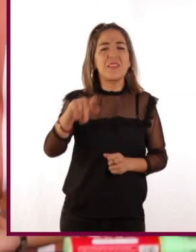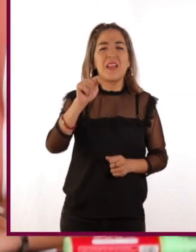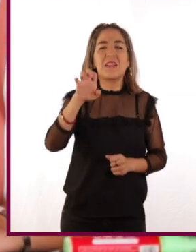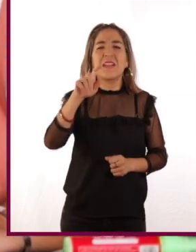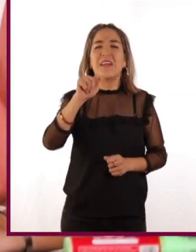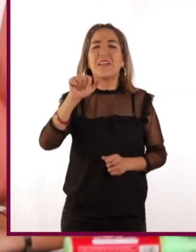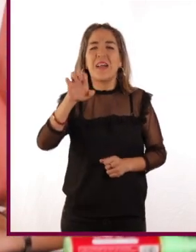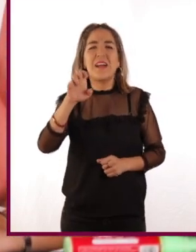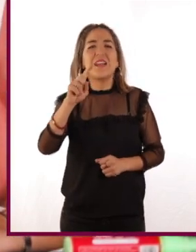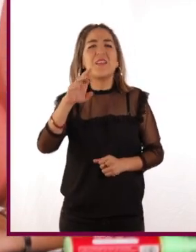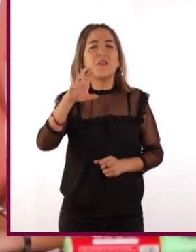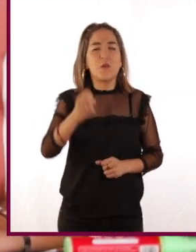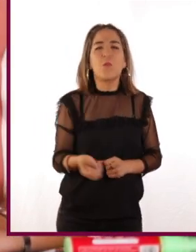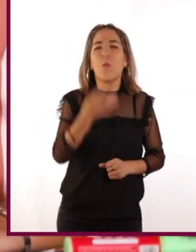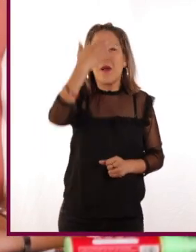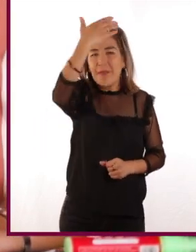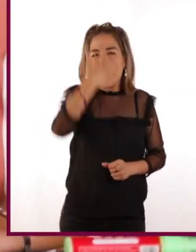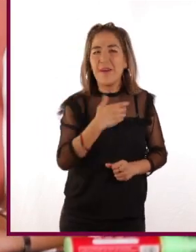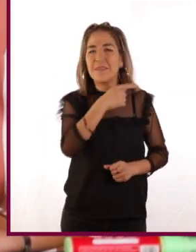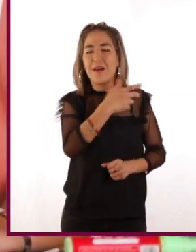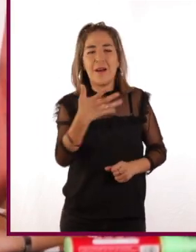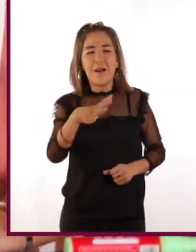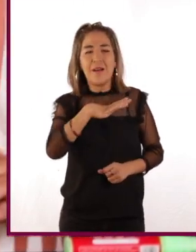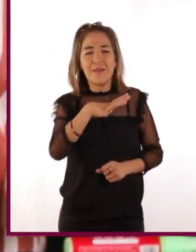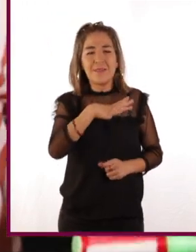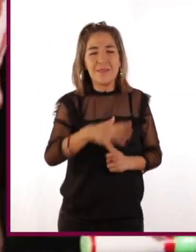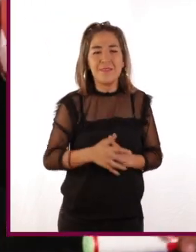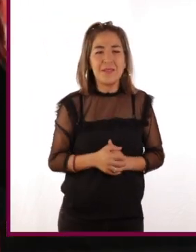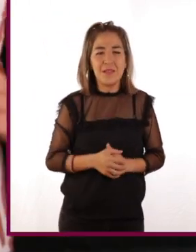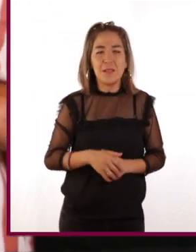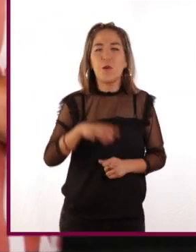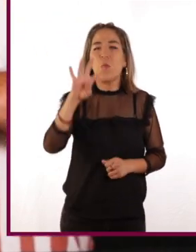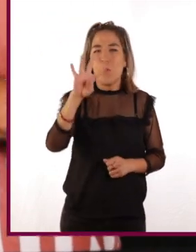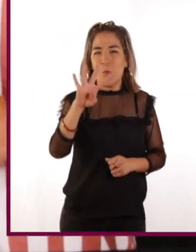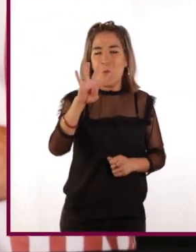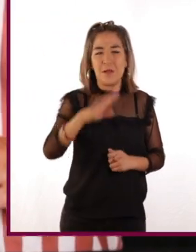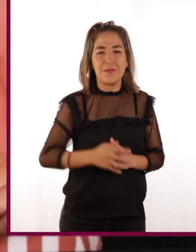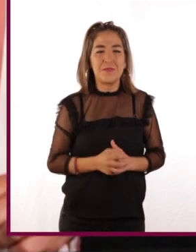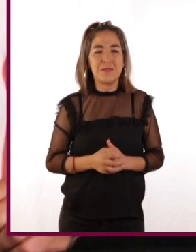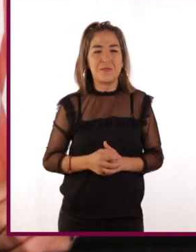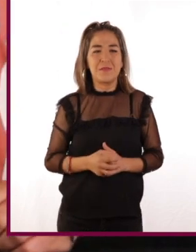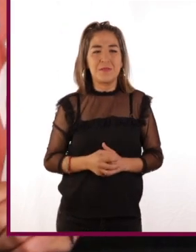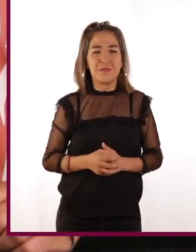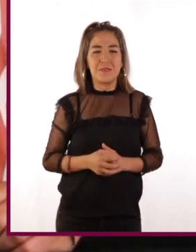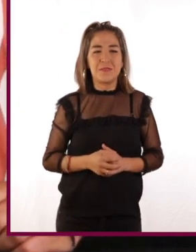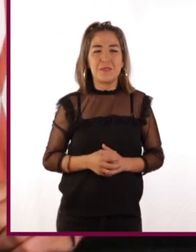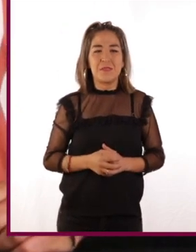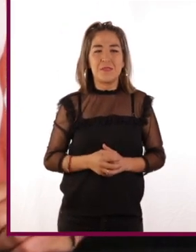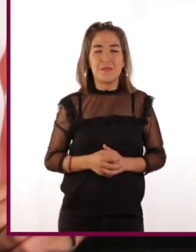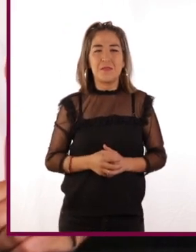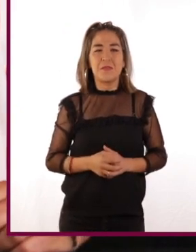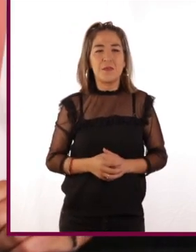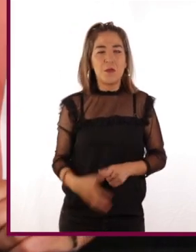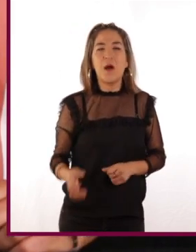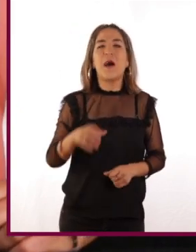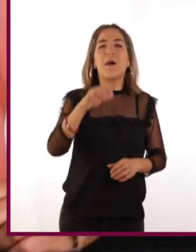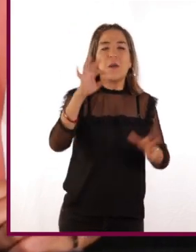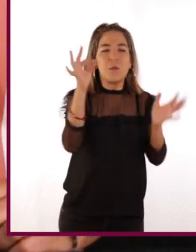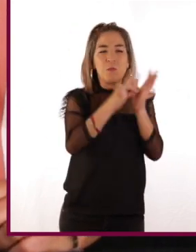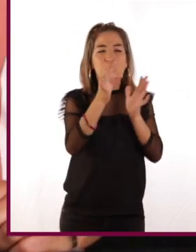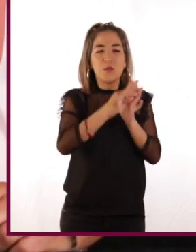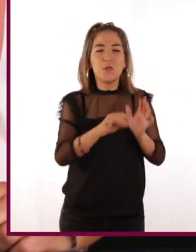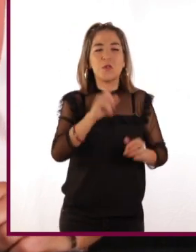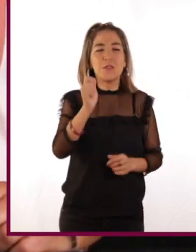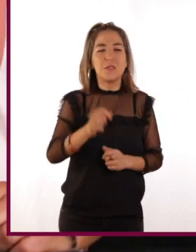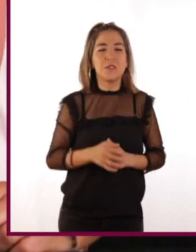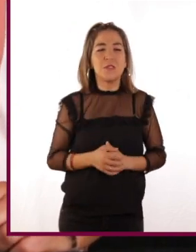el tetraedro, ¿cuántas caras tiene? Tiene 1, 2, 3 y 4. 4 caras. Muy bien. ¿Y